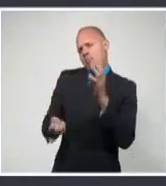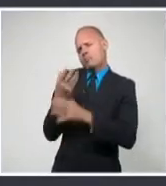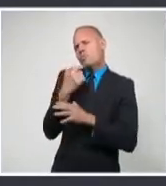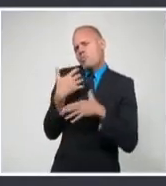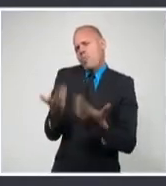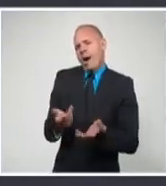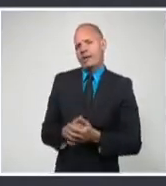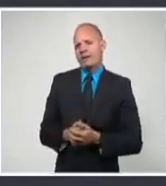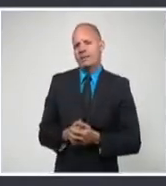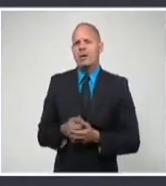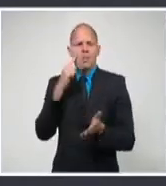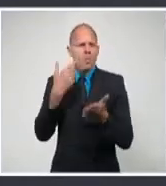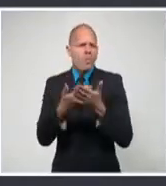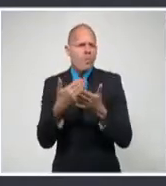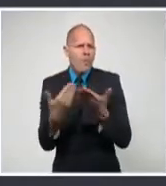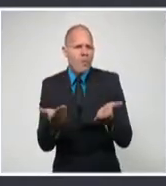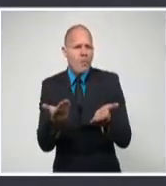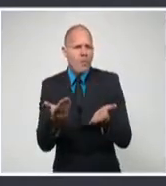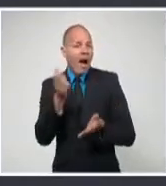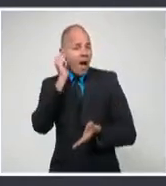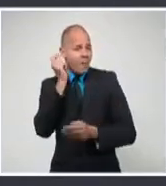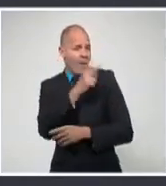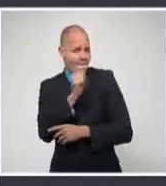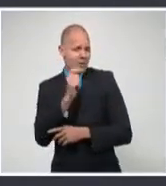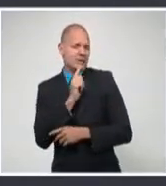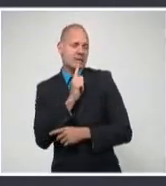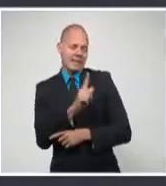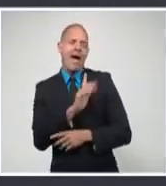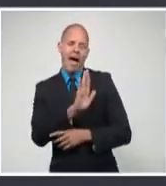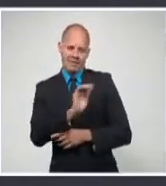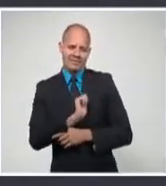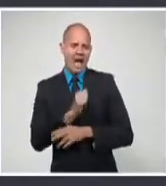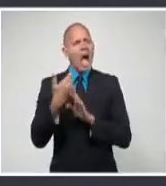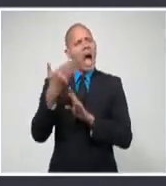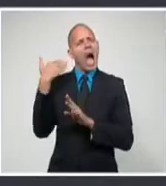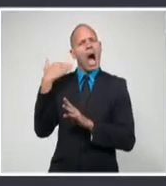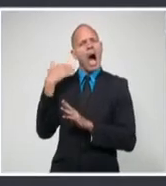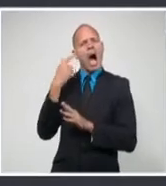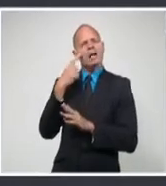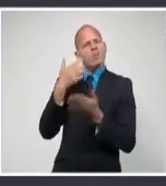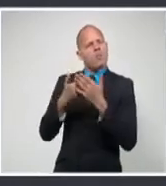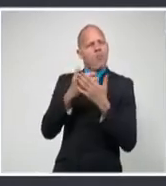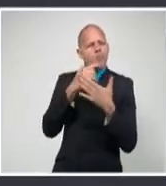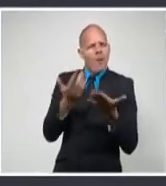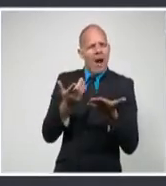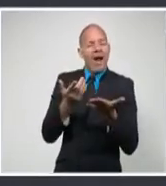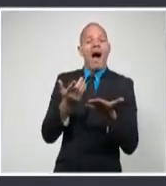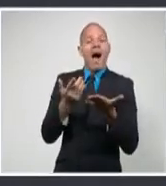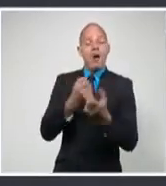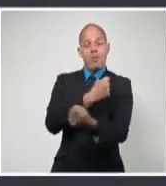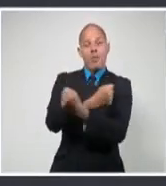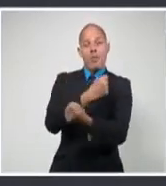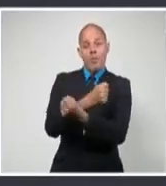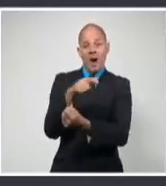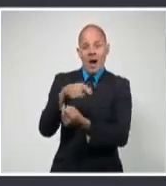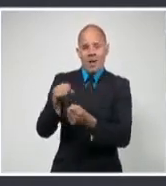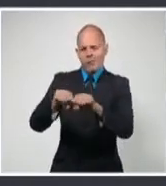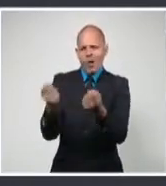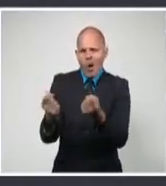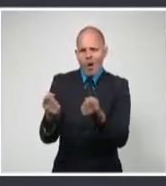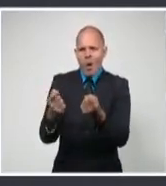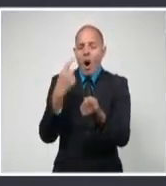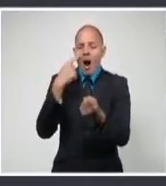un fémur que luego de haberse fracturado logró soldar. Que un hueso se fracture y sane significa que alguien